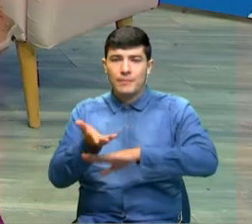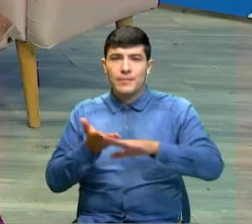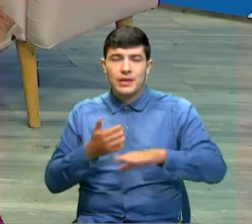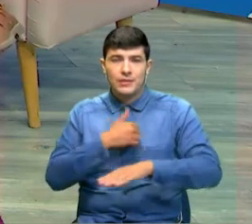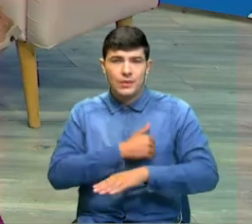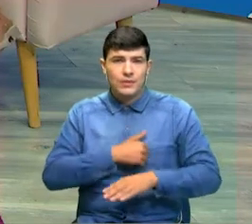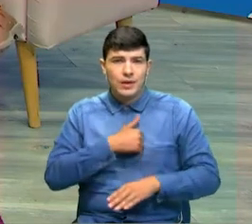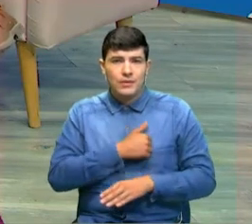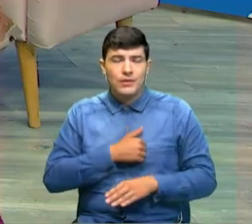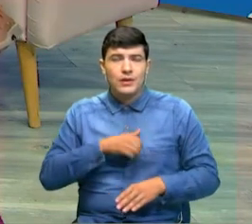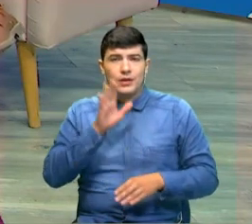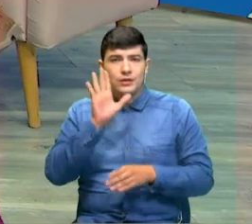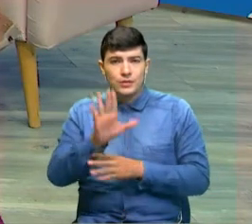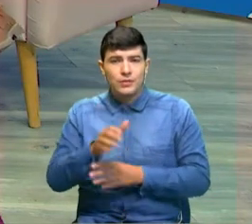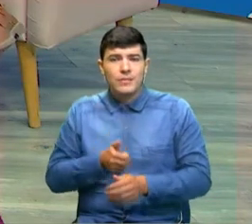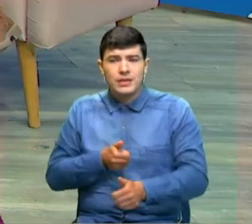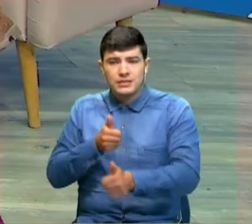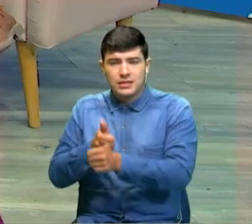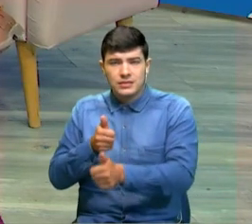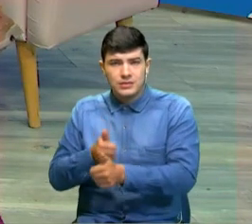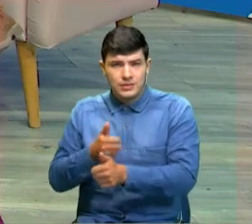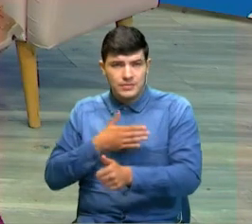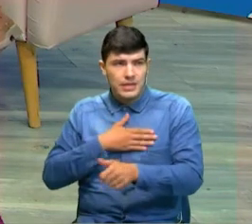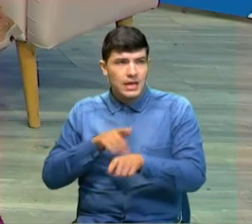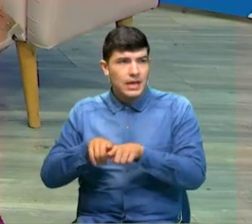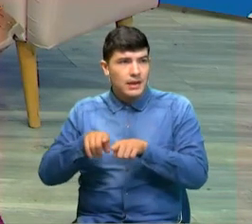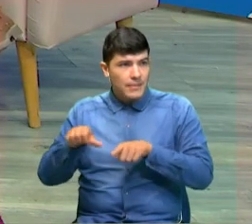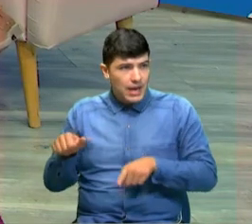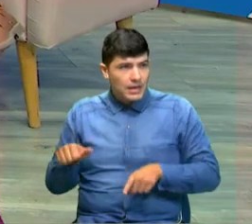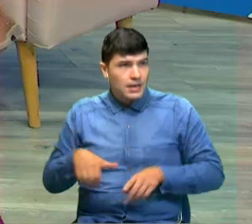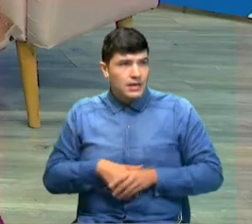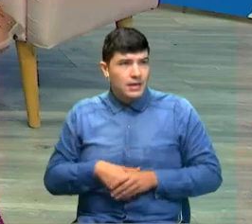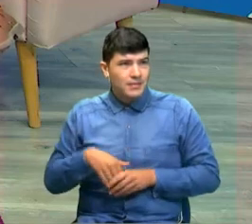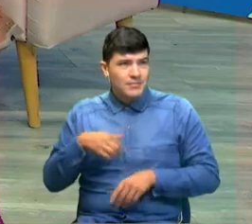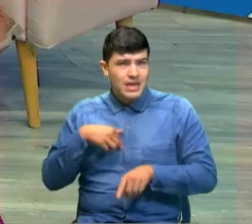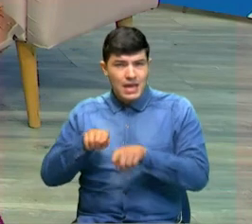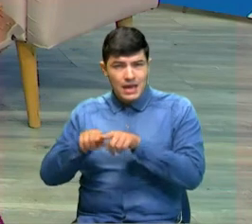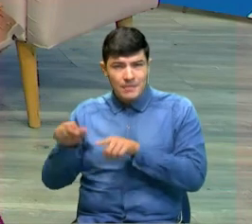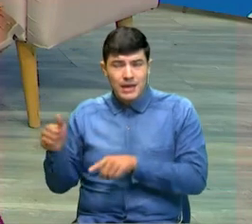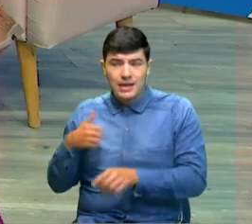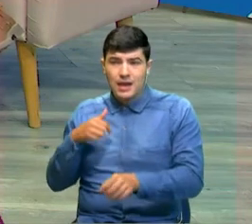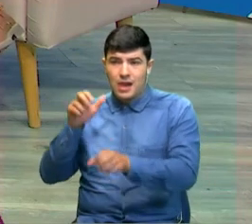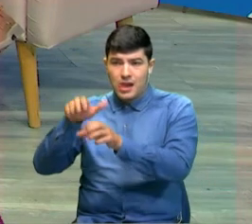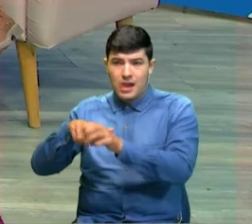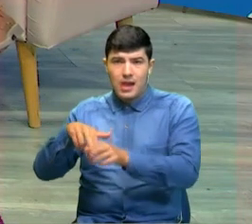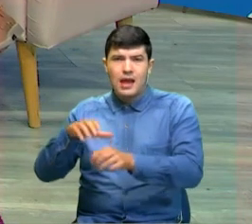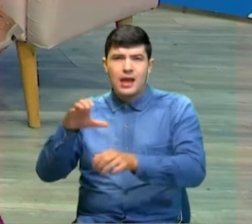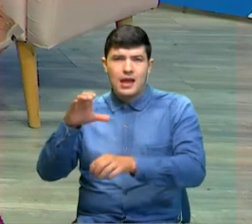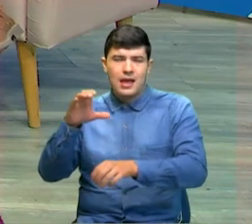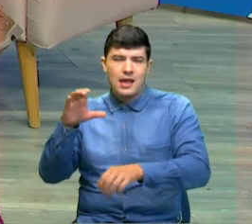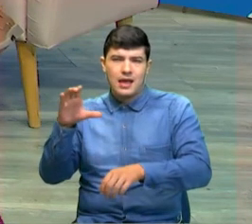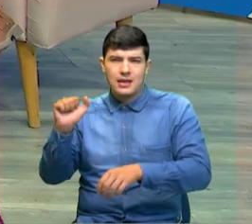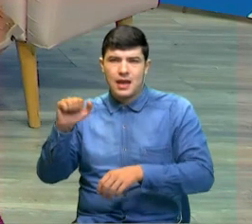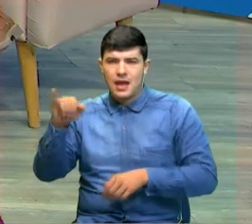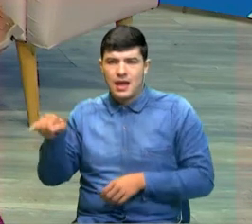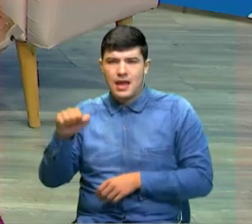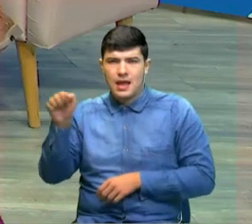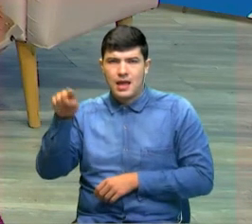nos asesore para una hermana, que ella era afiliada de Cajazán y entonces ella...